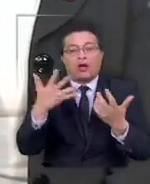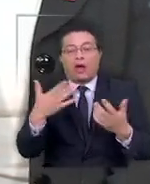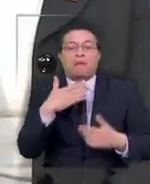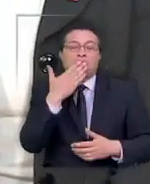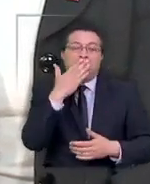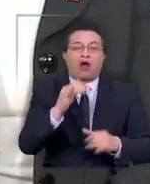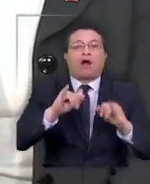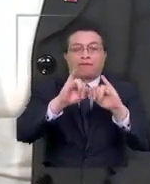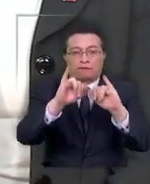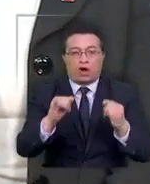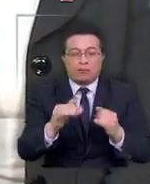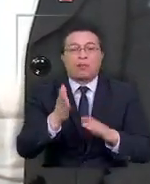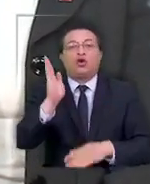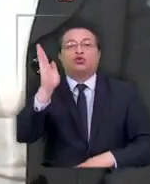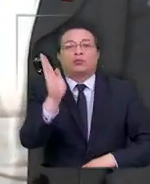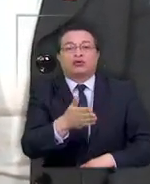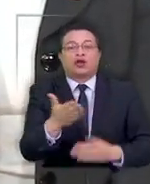mejor forma posible esta suspensión de clases